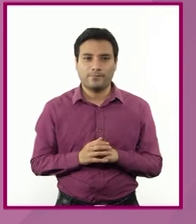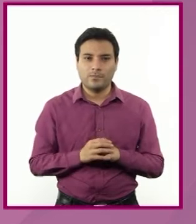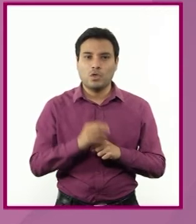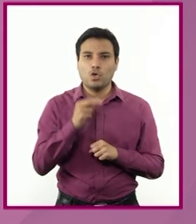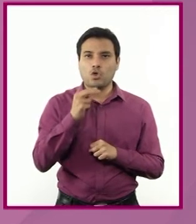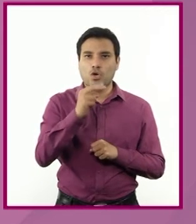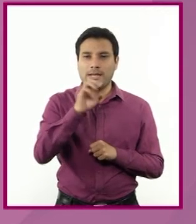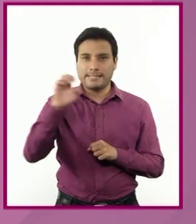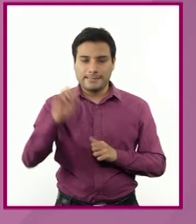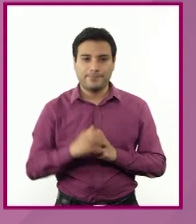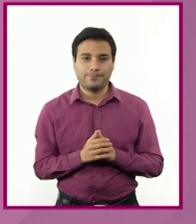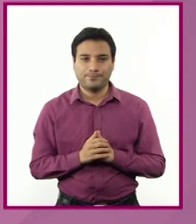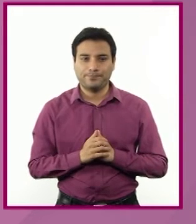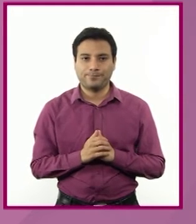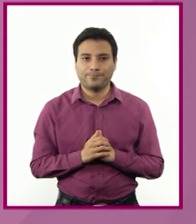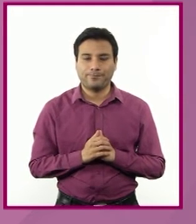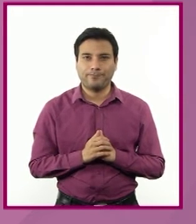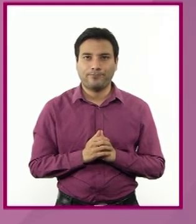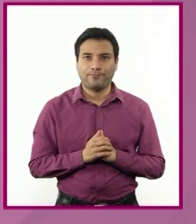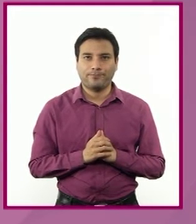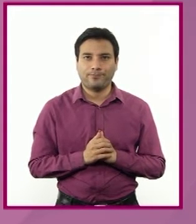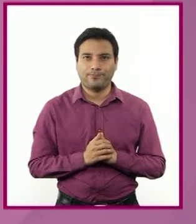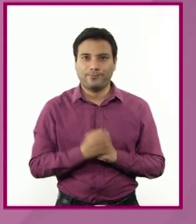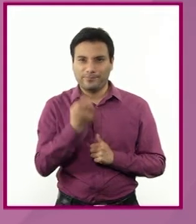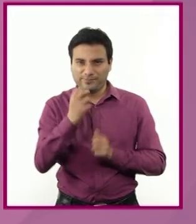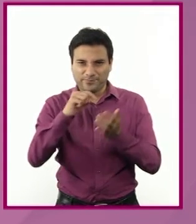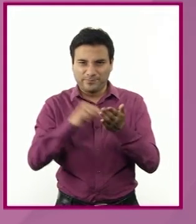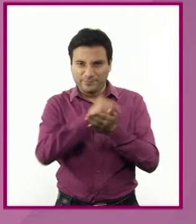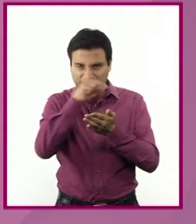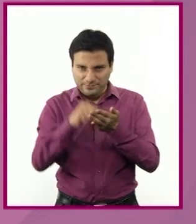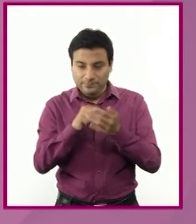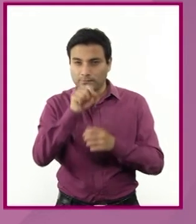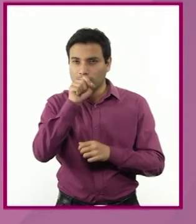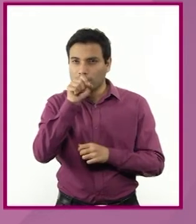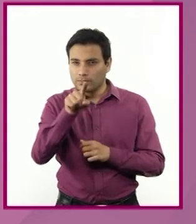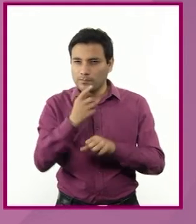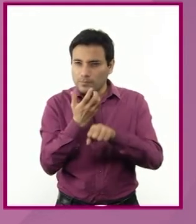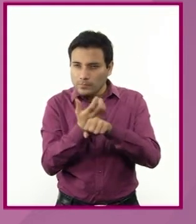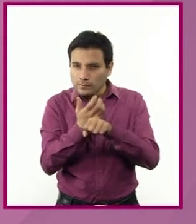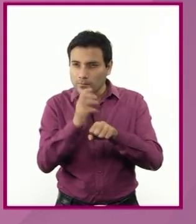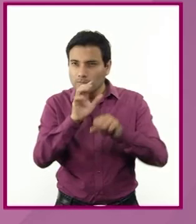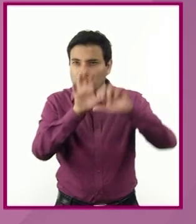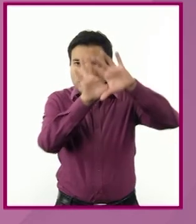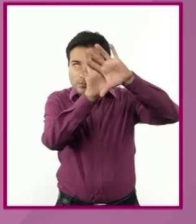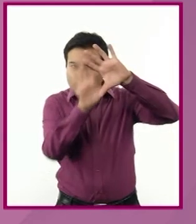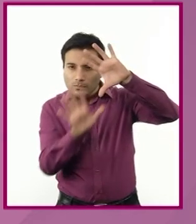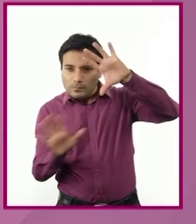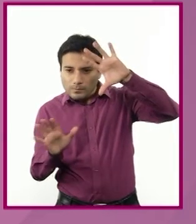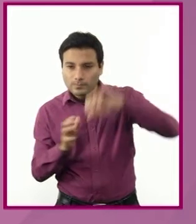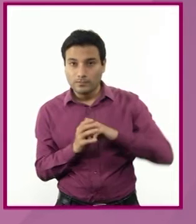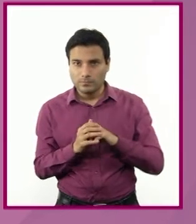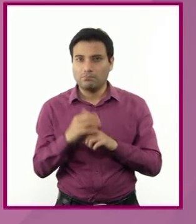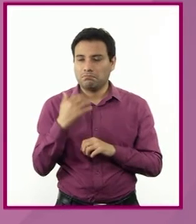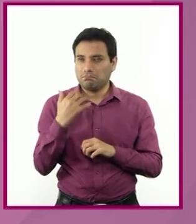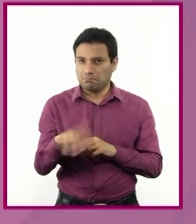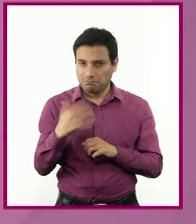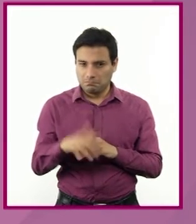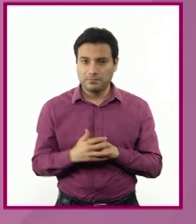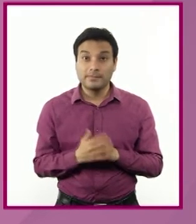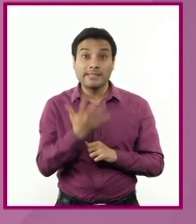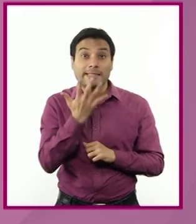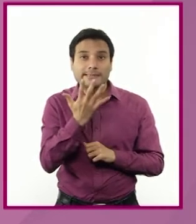costa atlántica y la cuenca de los Grandes Lagos en el noreste de Estados Unidos de América reúne un poco más